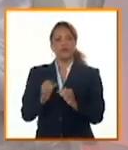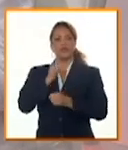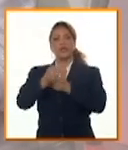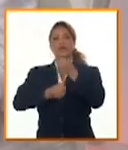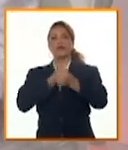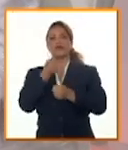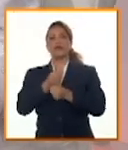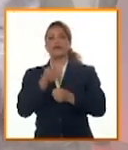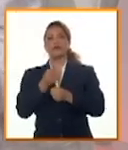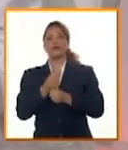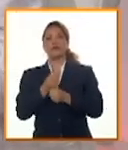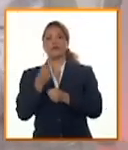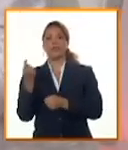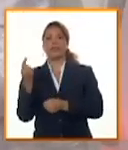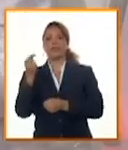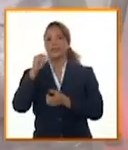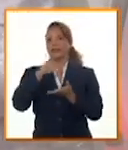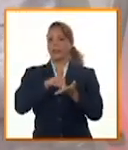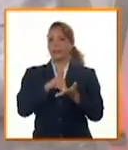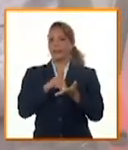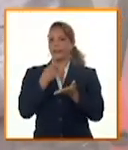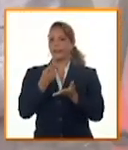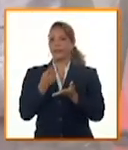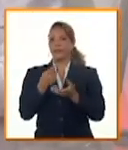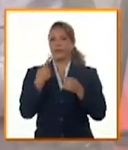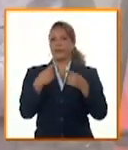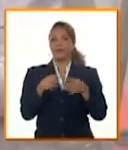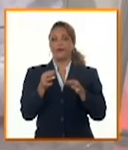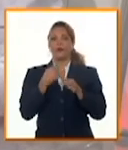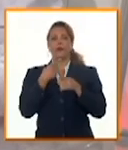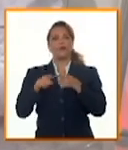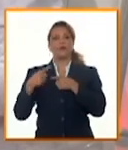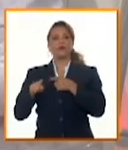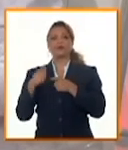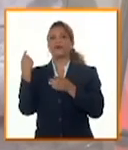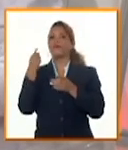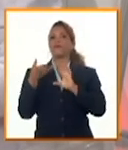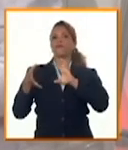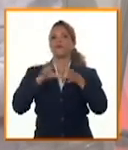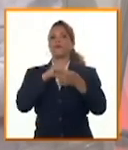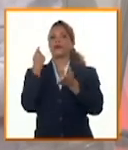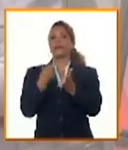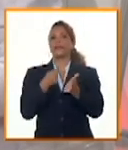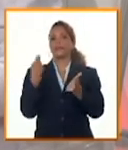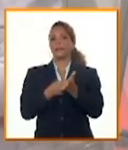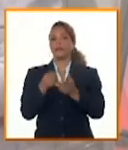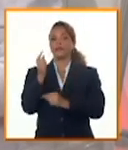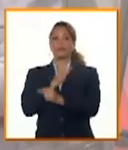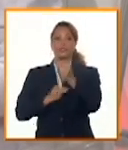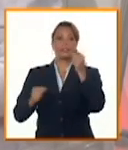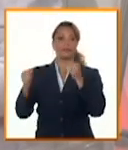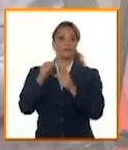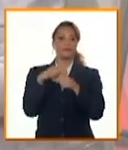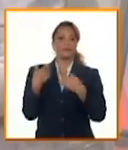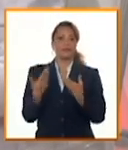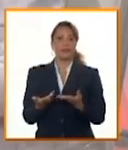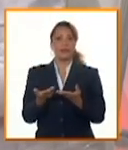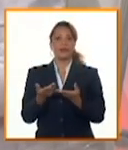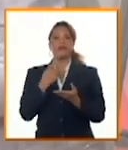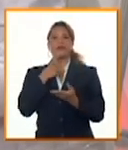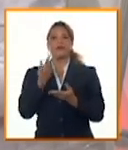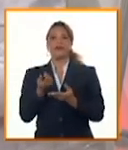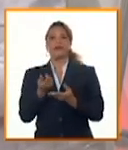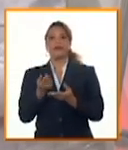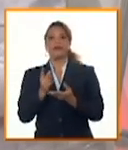uso de los títulos de crédito vigentes instrumentos bancarios de pago pero sobre todo con prioridad en los en los en las